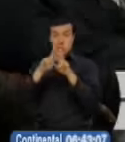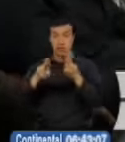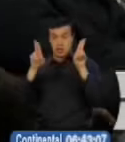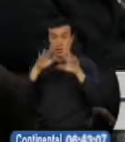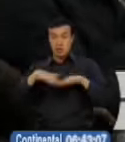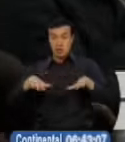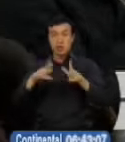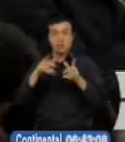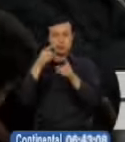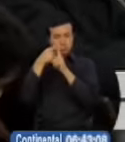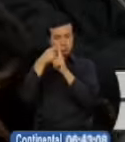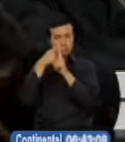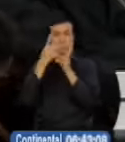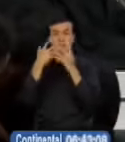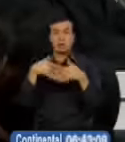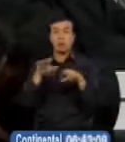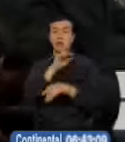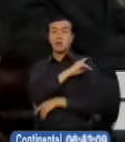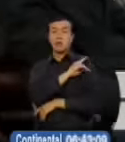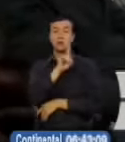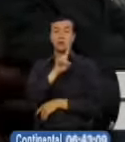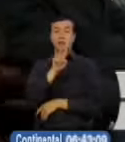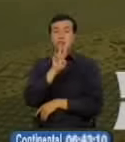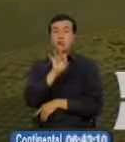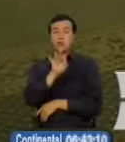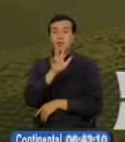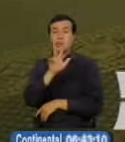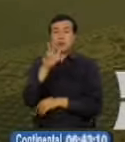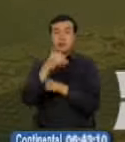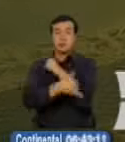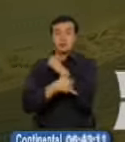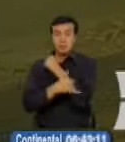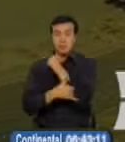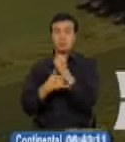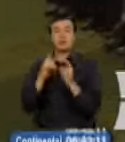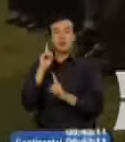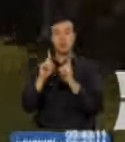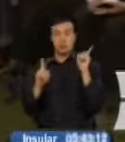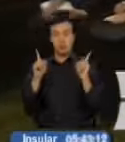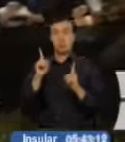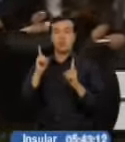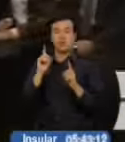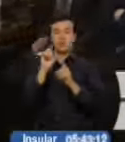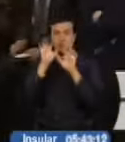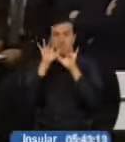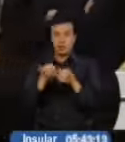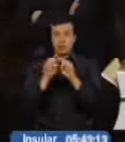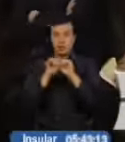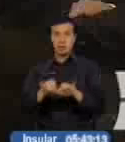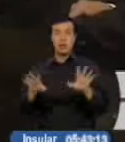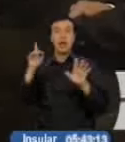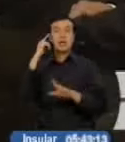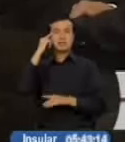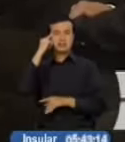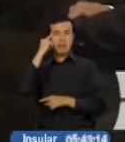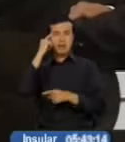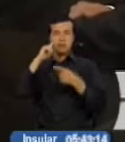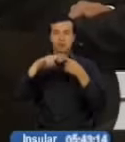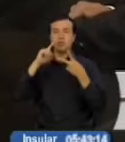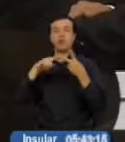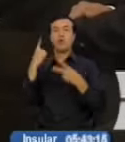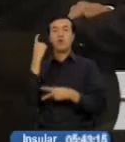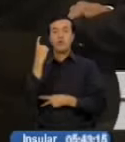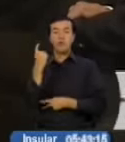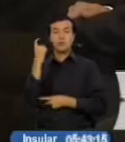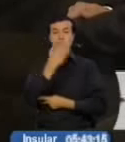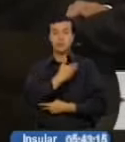evento. Las delegaciones de 193 países de la ONU, que incluye la presencia del secretario general del organismo Ban Ki-moon, 11 presidentes y